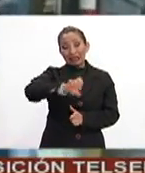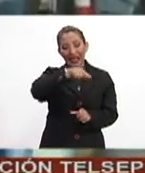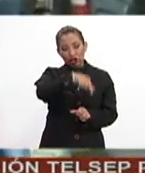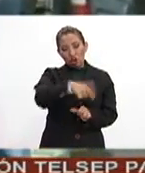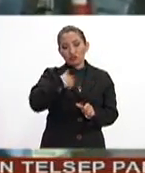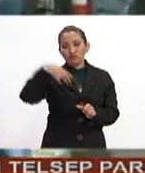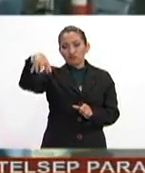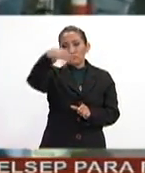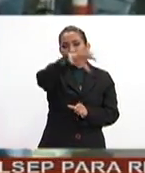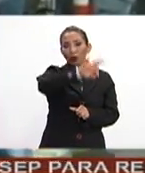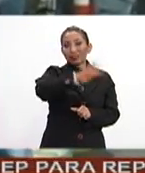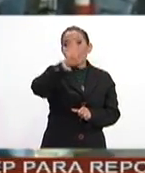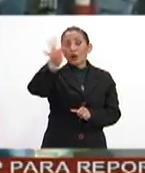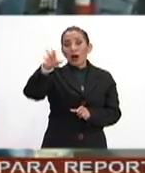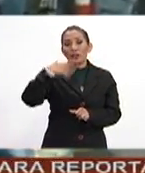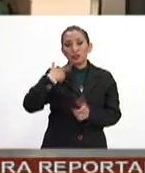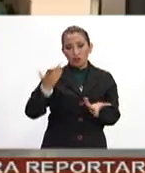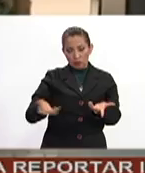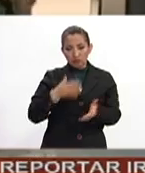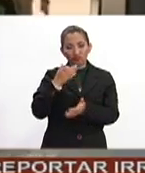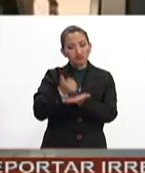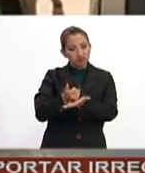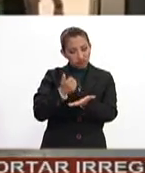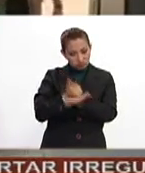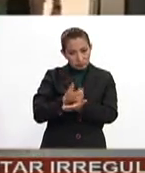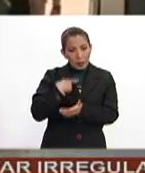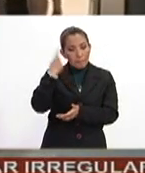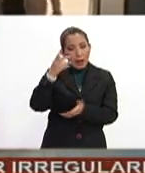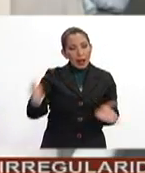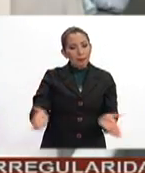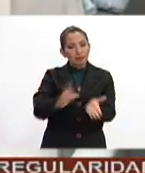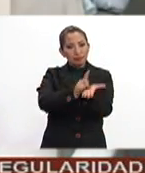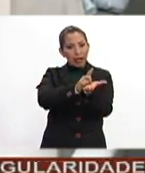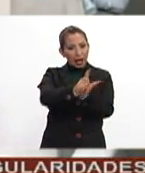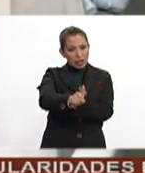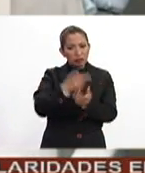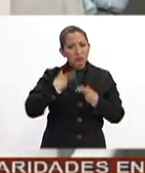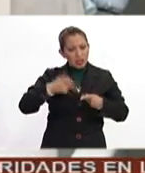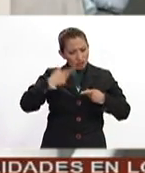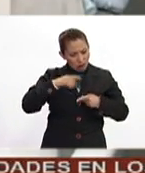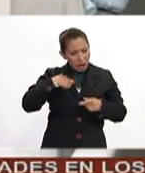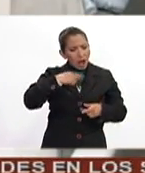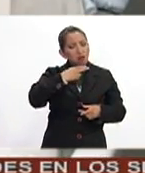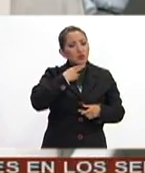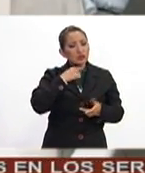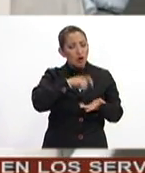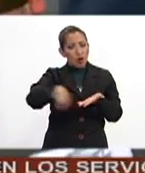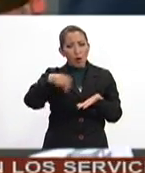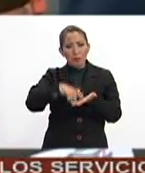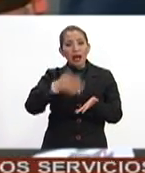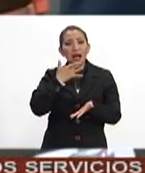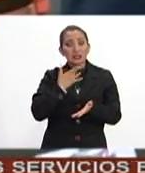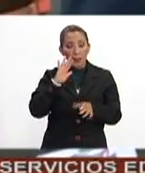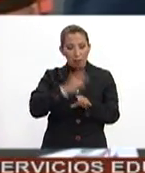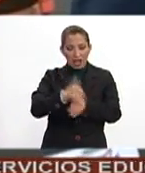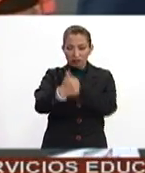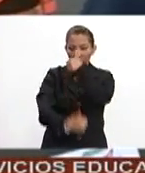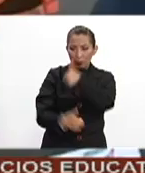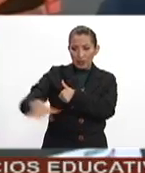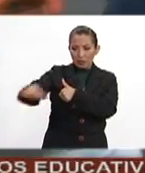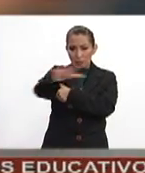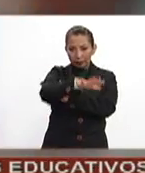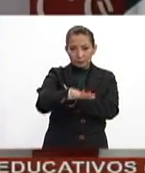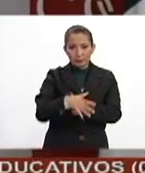que agrupa a 54 operadores del país para promover los derechos de los consumidores ante un esquema de mayor competencia